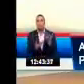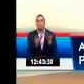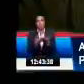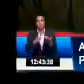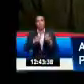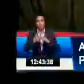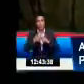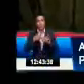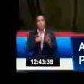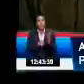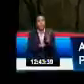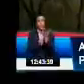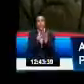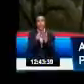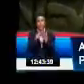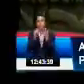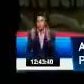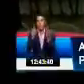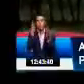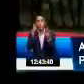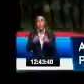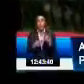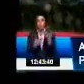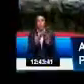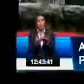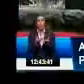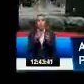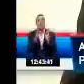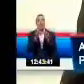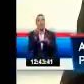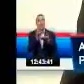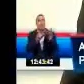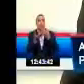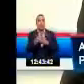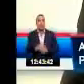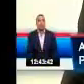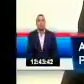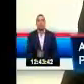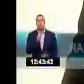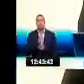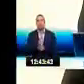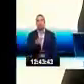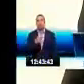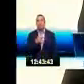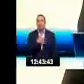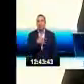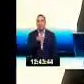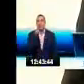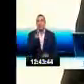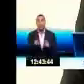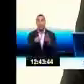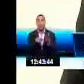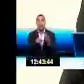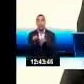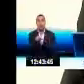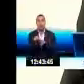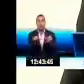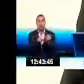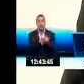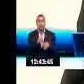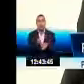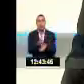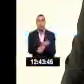de Finanzas y también una propuesta para modificar la forma de devolución. Lamentablemente, algunas de las administraciones